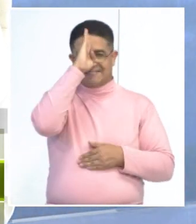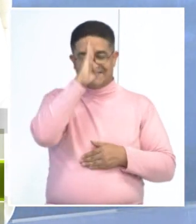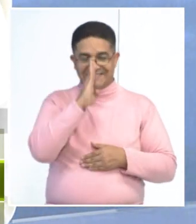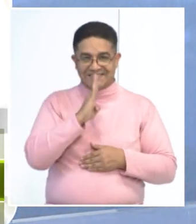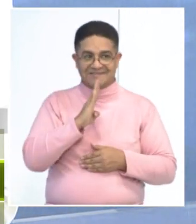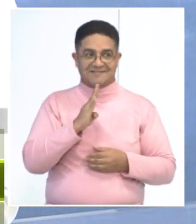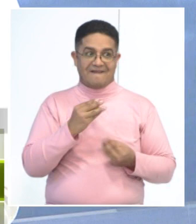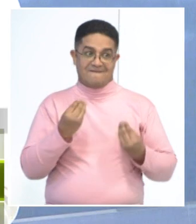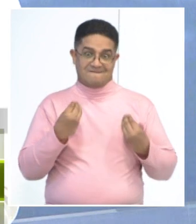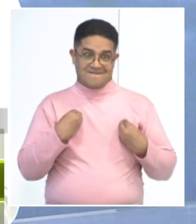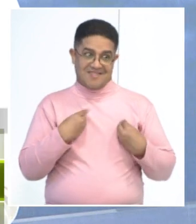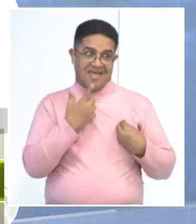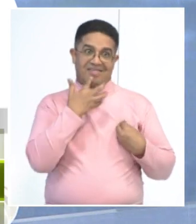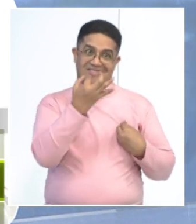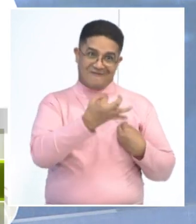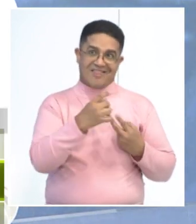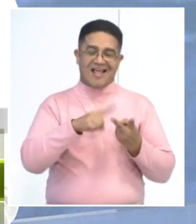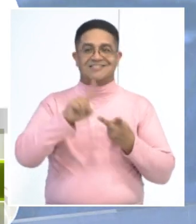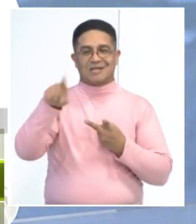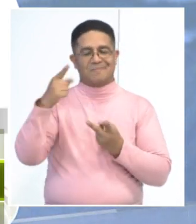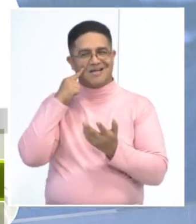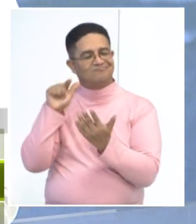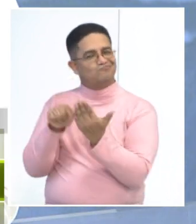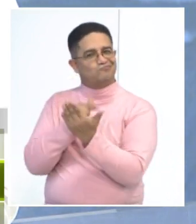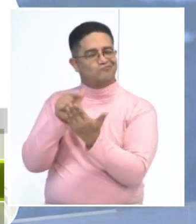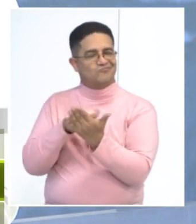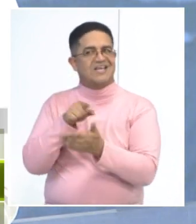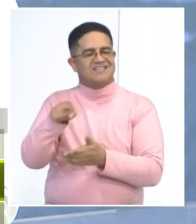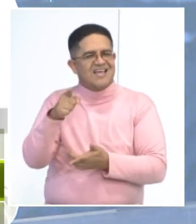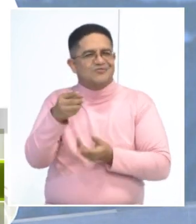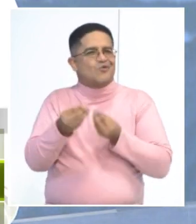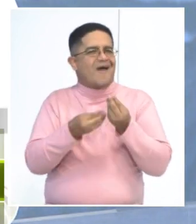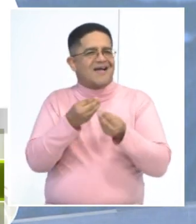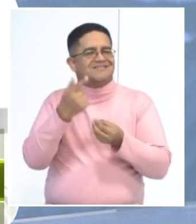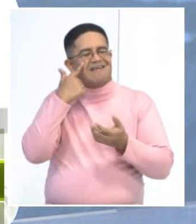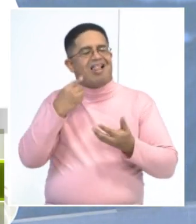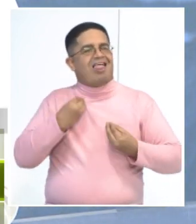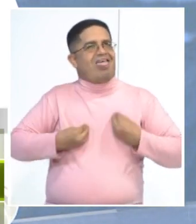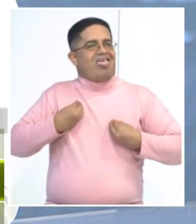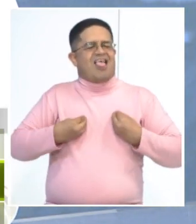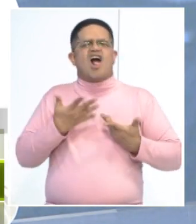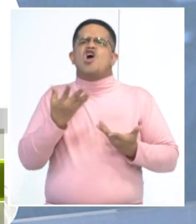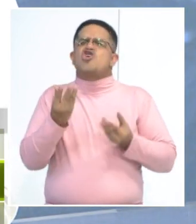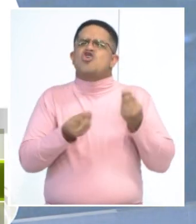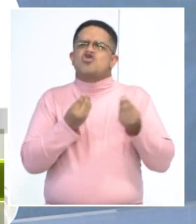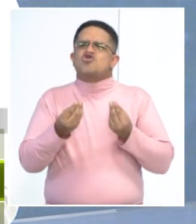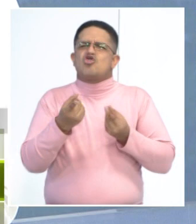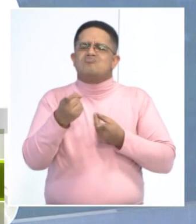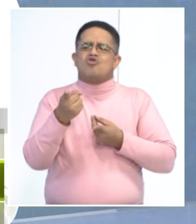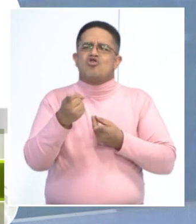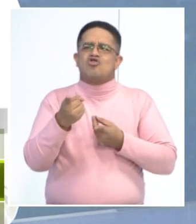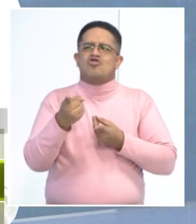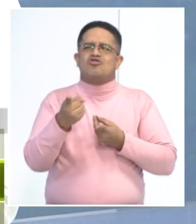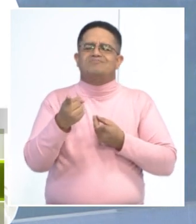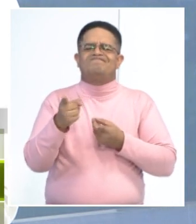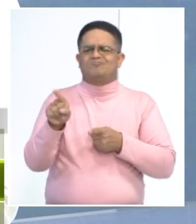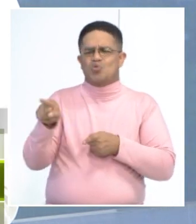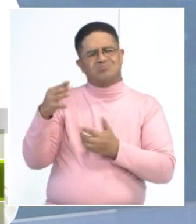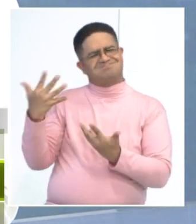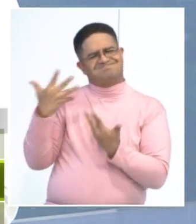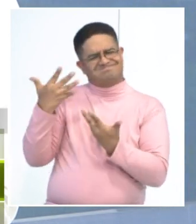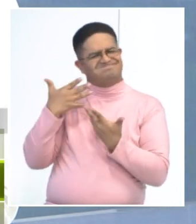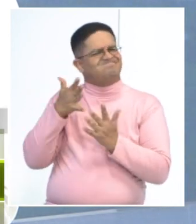virtual. Entonces, esto también nos puede generar algún tipo de desequilibrio o ansiedad. ¿Cómo podemos sobrellevar o qué recomendaciones nos puedes